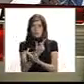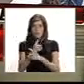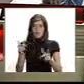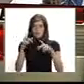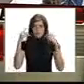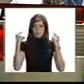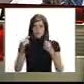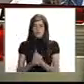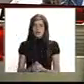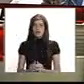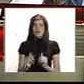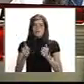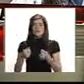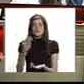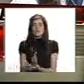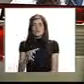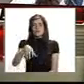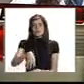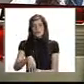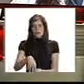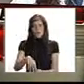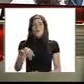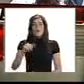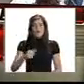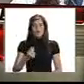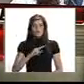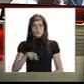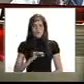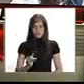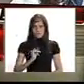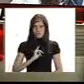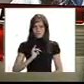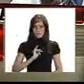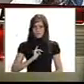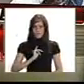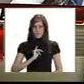que surgió de un golpe de Estado, y hoy nos identificamos con esta revolución.